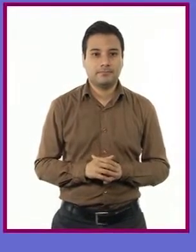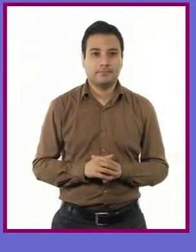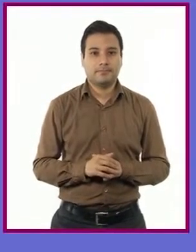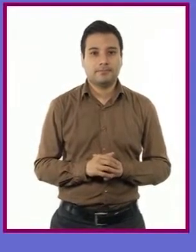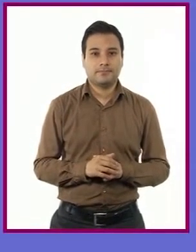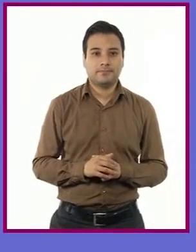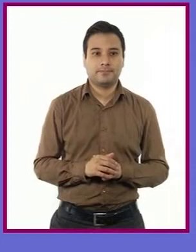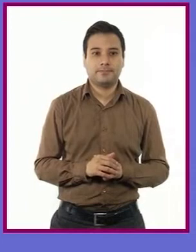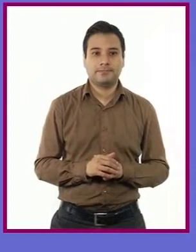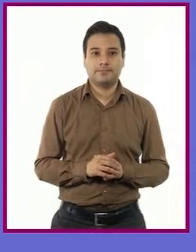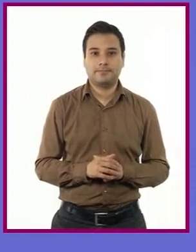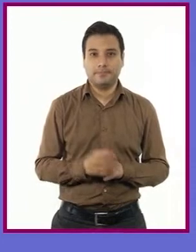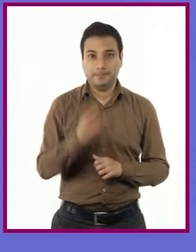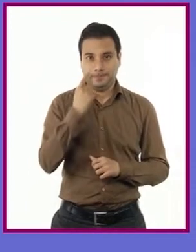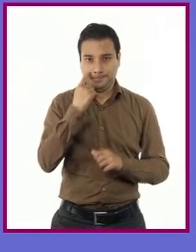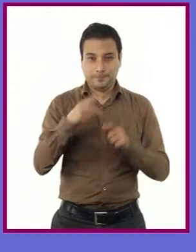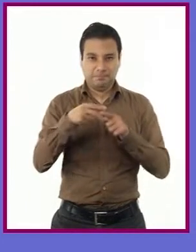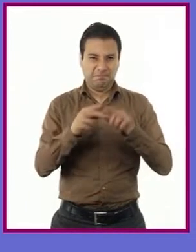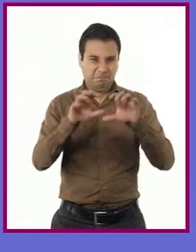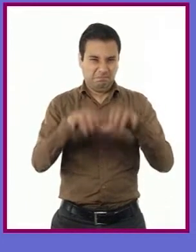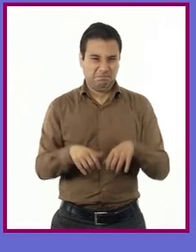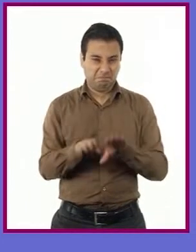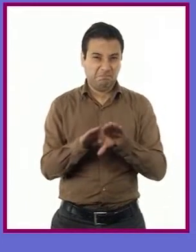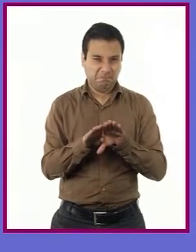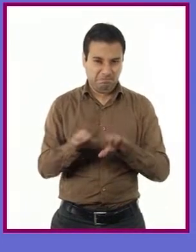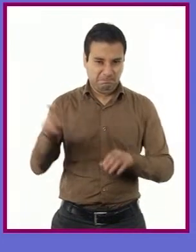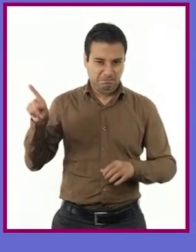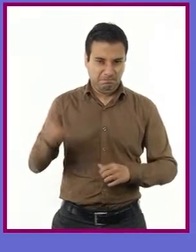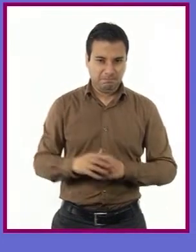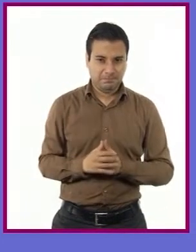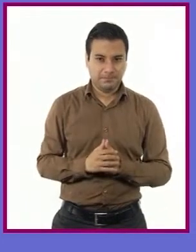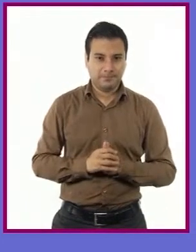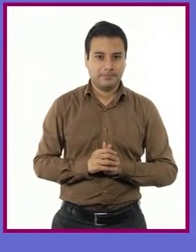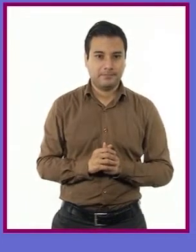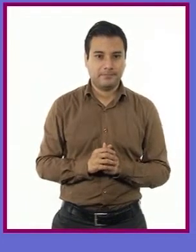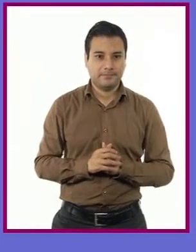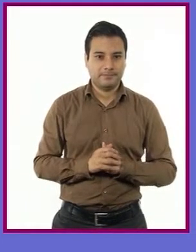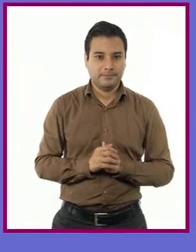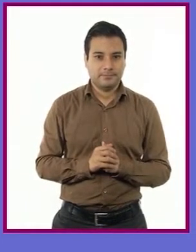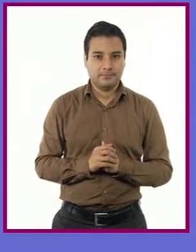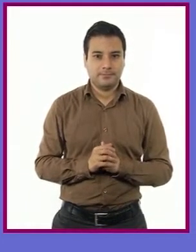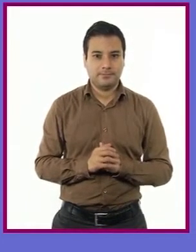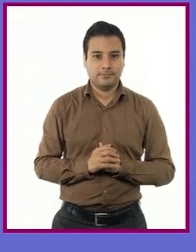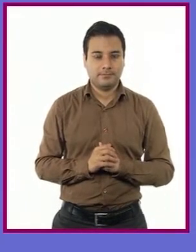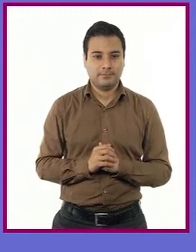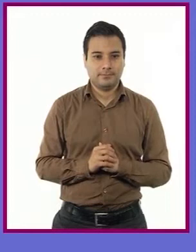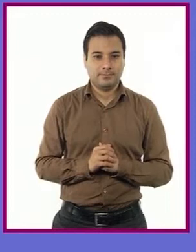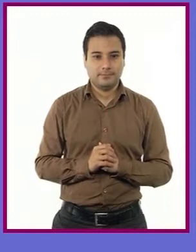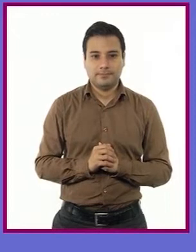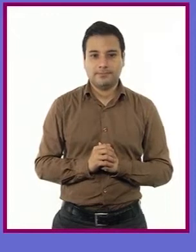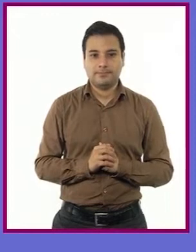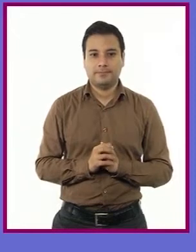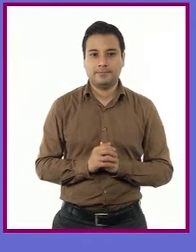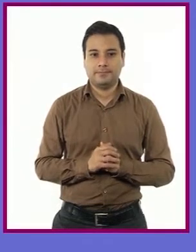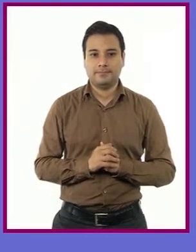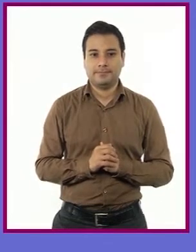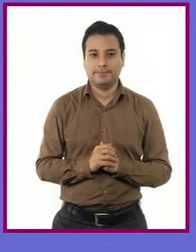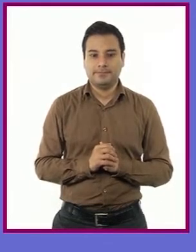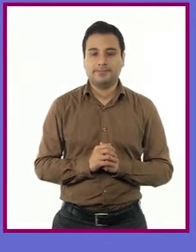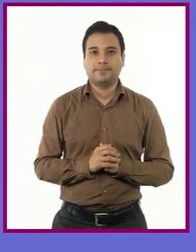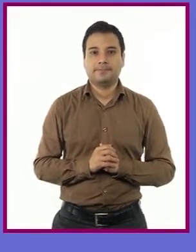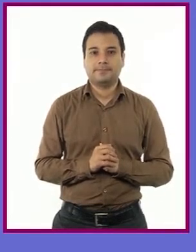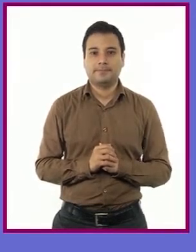Herramientas de un procesador de textos para diseñar una versión final de un reglamento deportivo en un díptico.